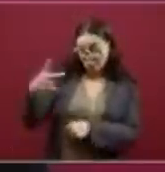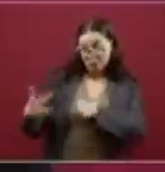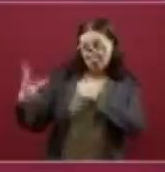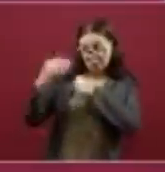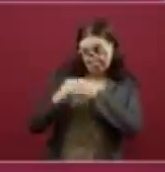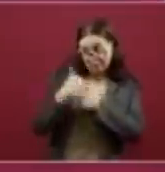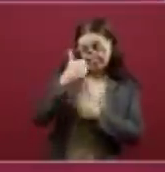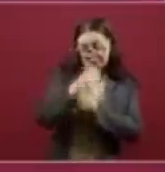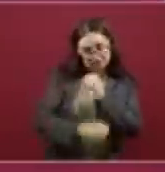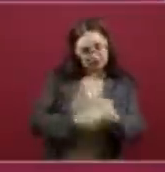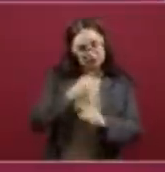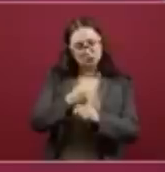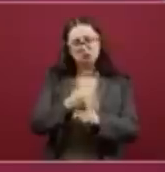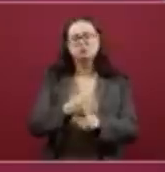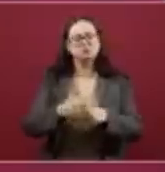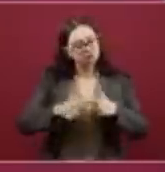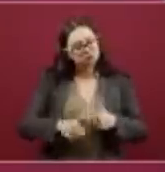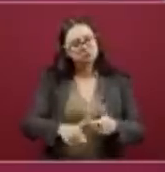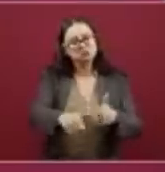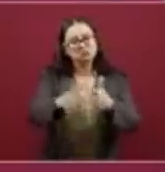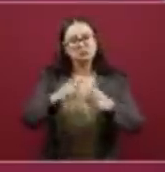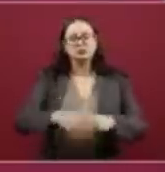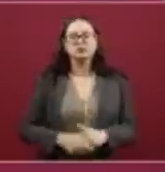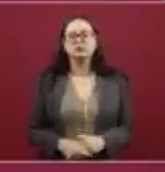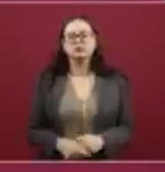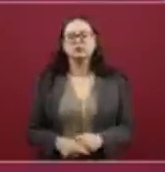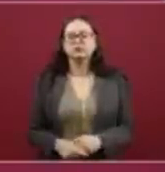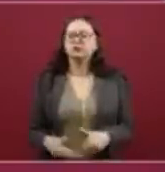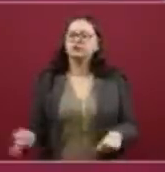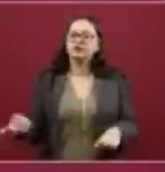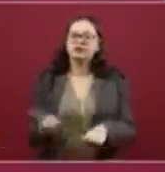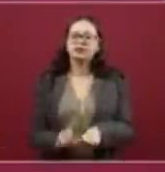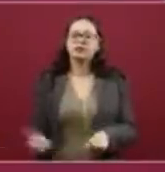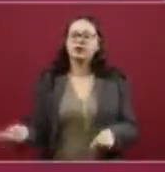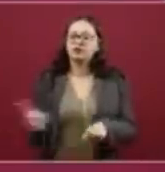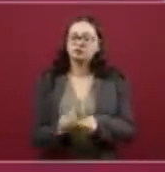y nos vamos a estar viendo todos los días.